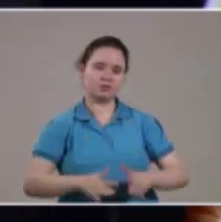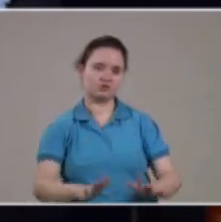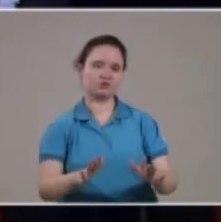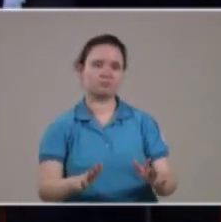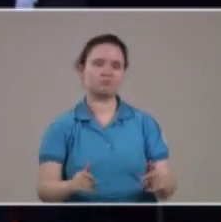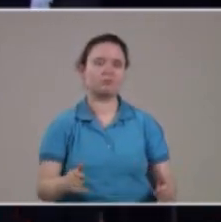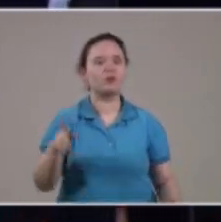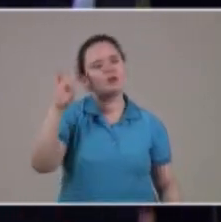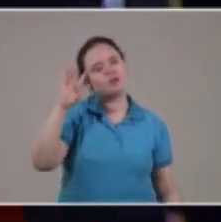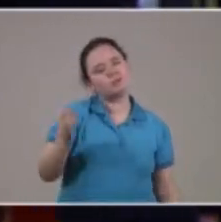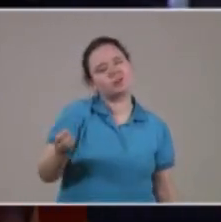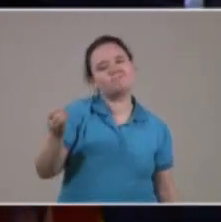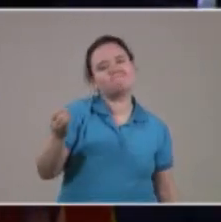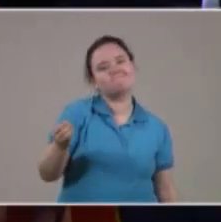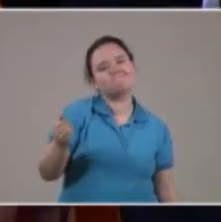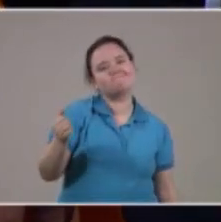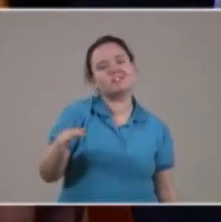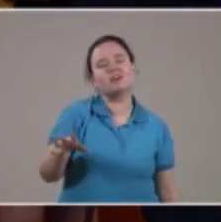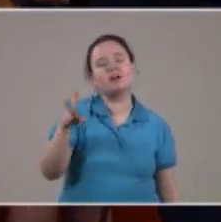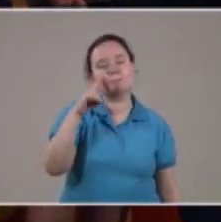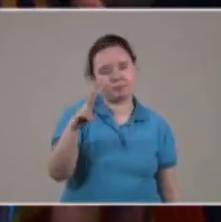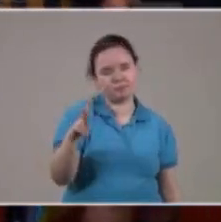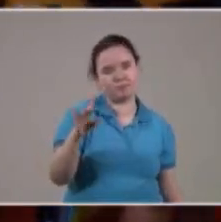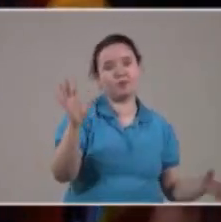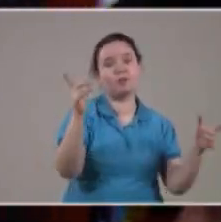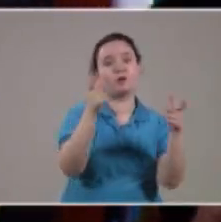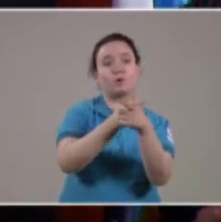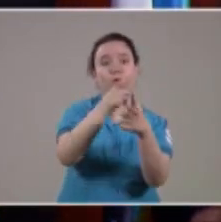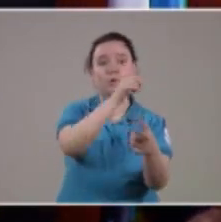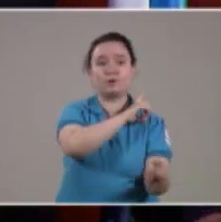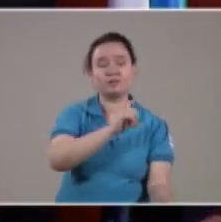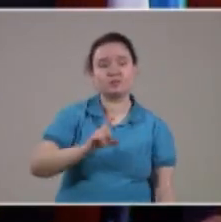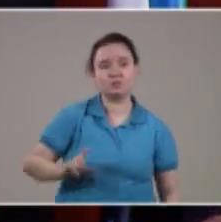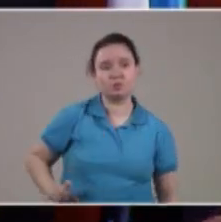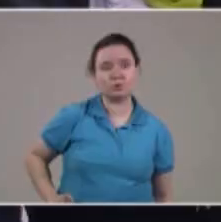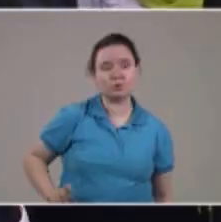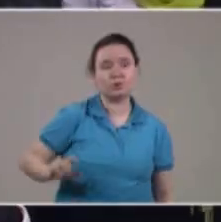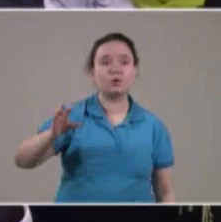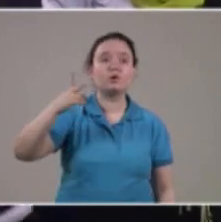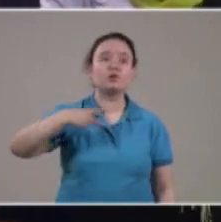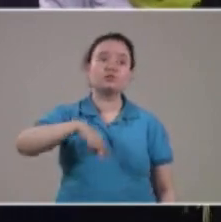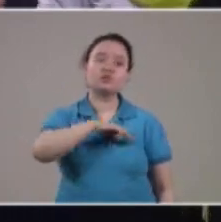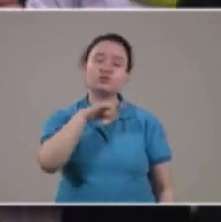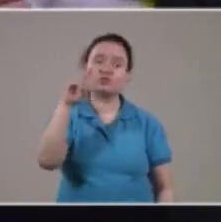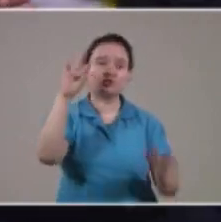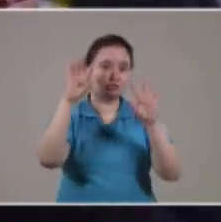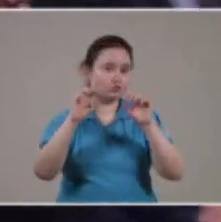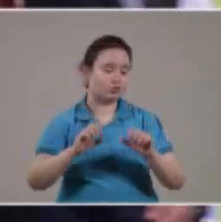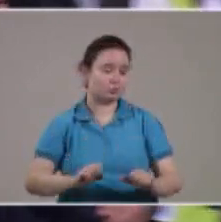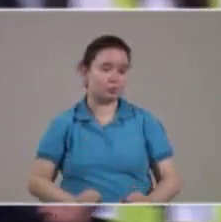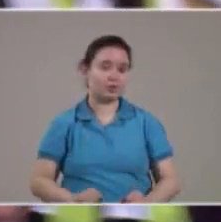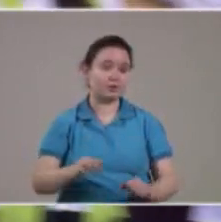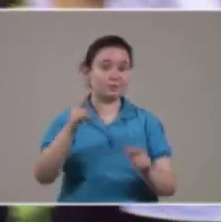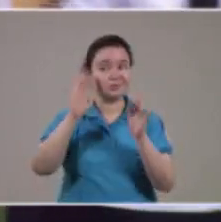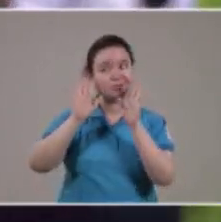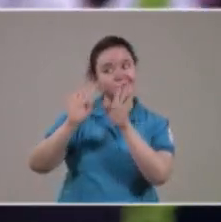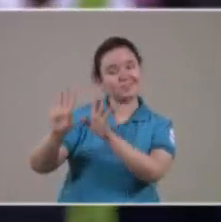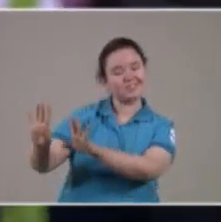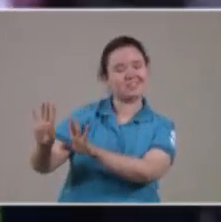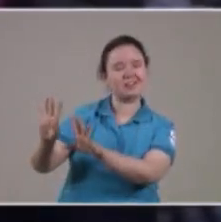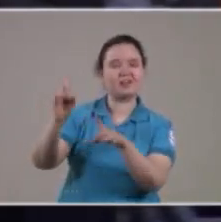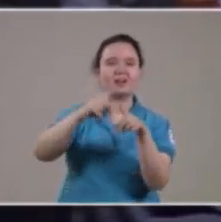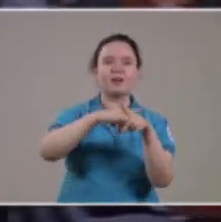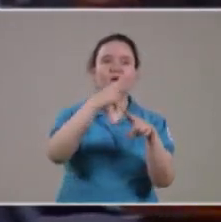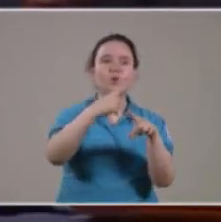Porque mire, hermano, con Cristo nosotros no podemos menospreciar